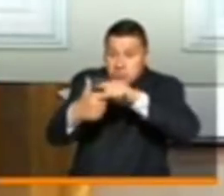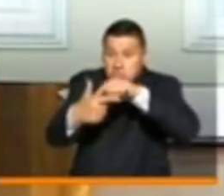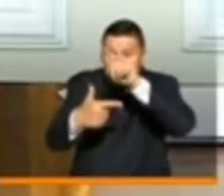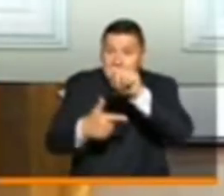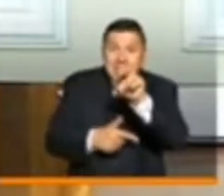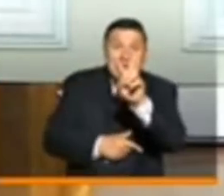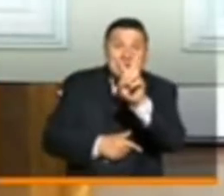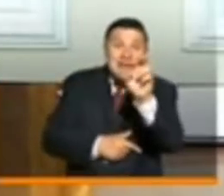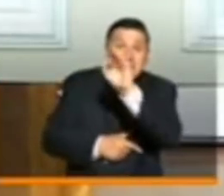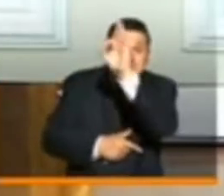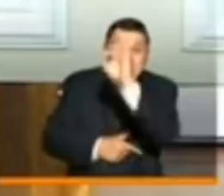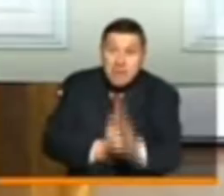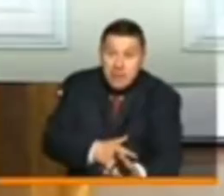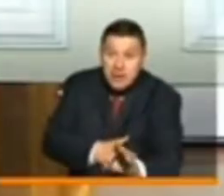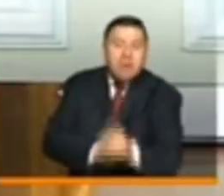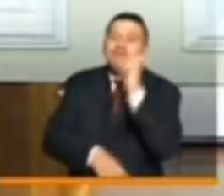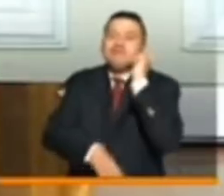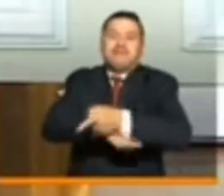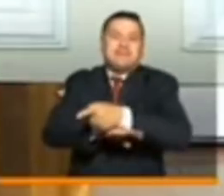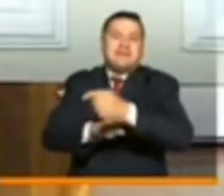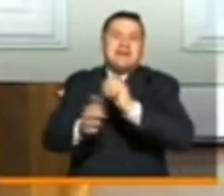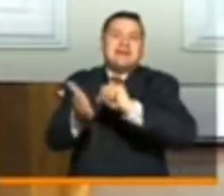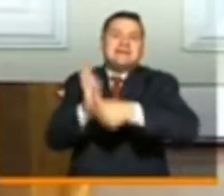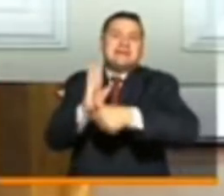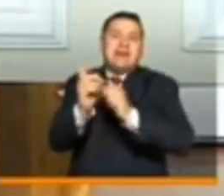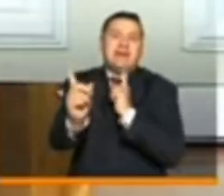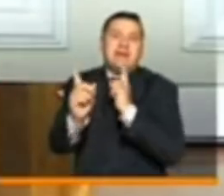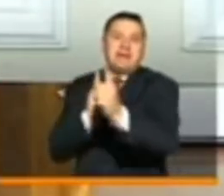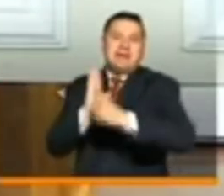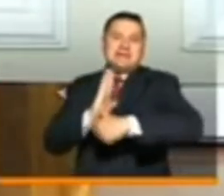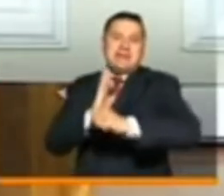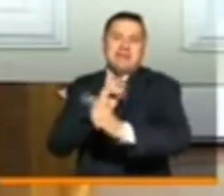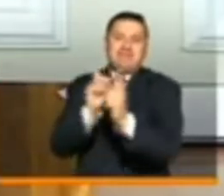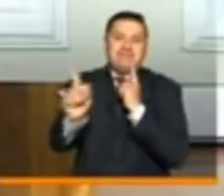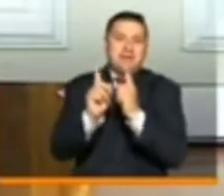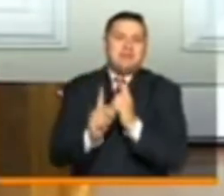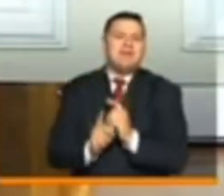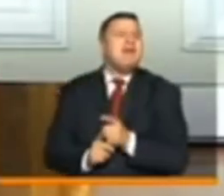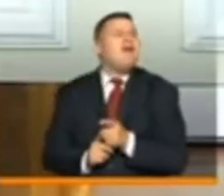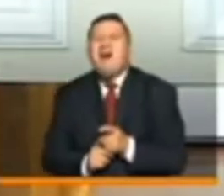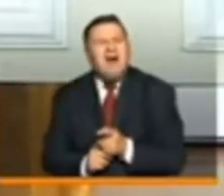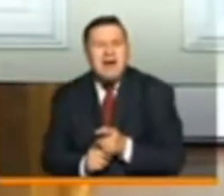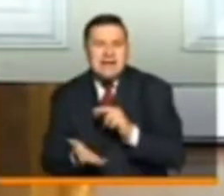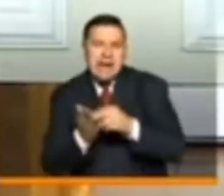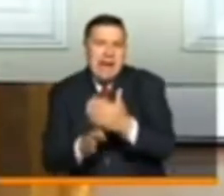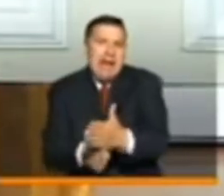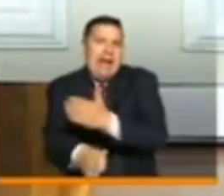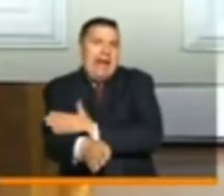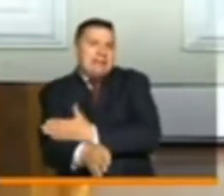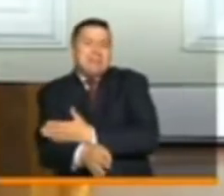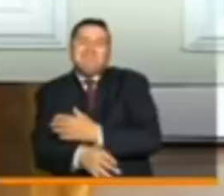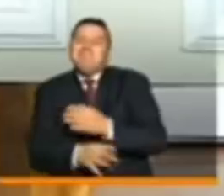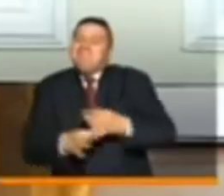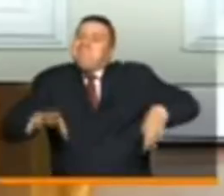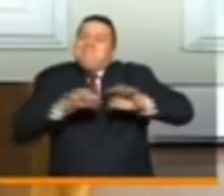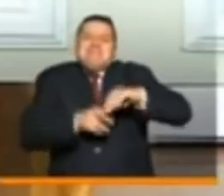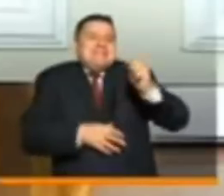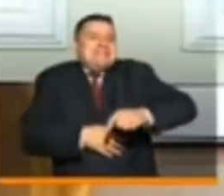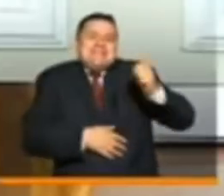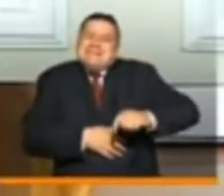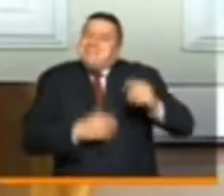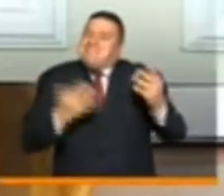del 70% esta medida es preventiva y necesaria